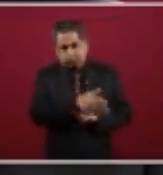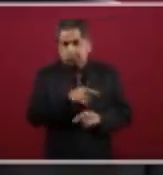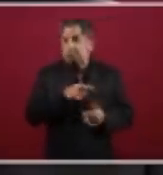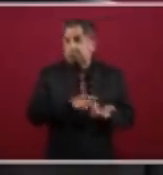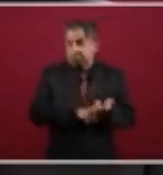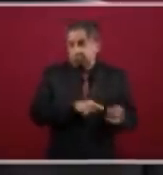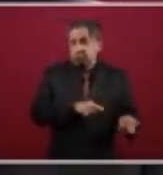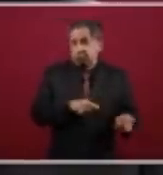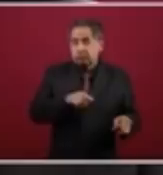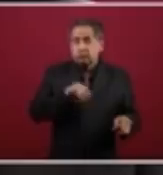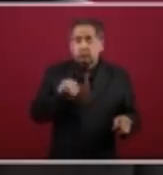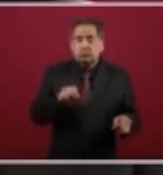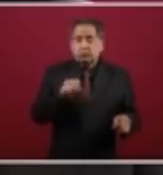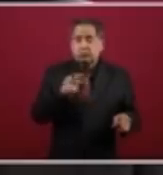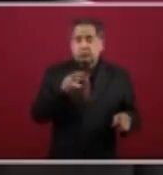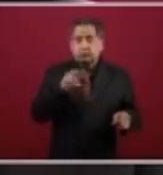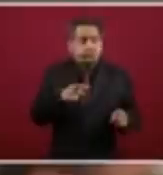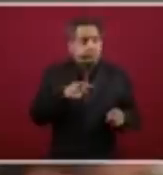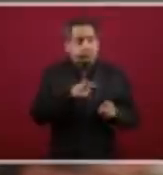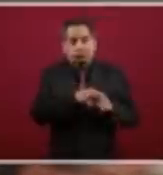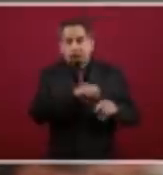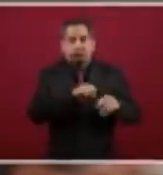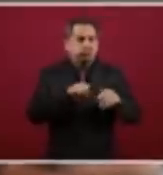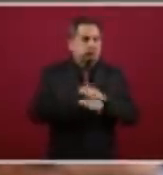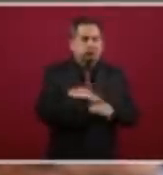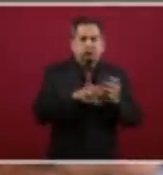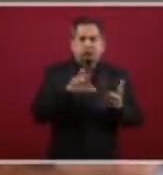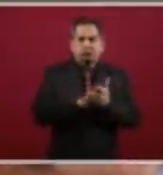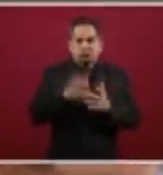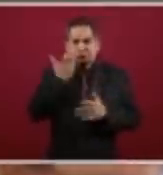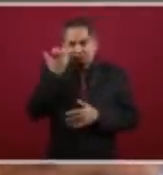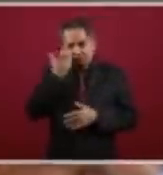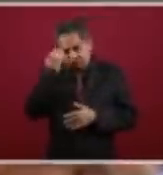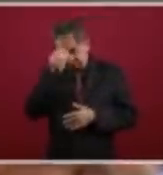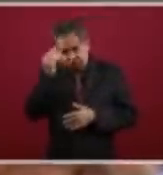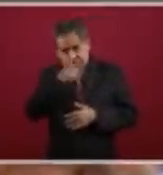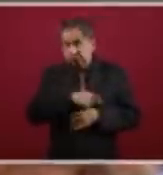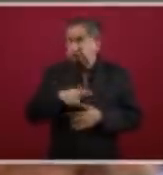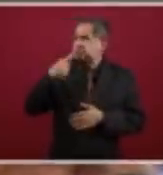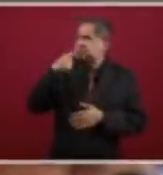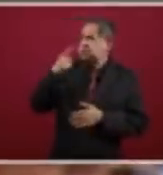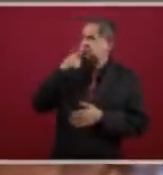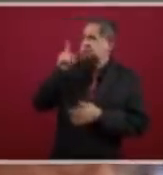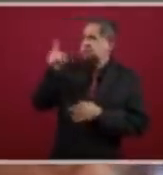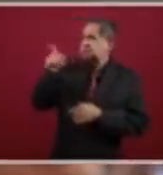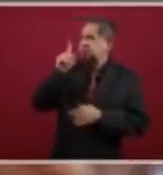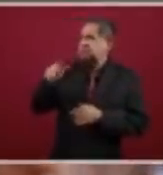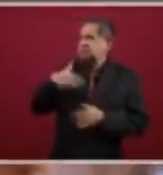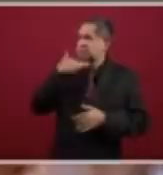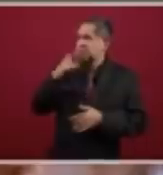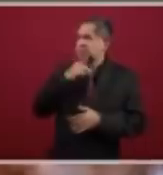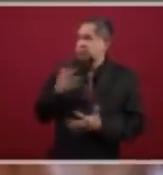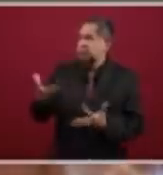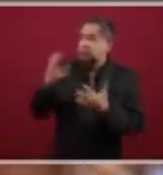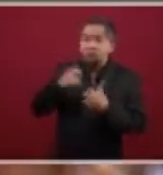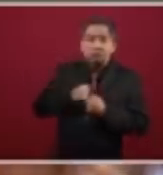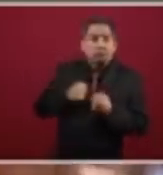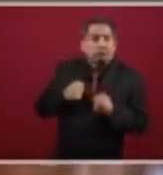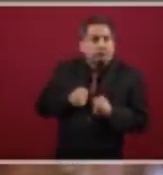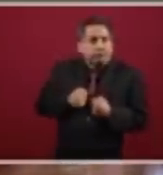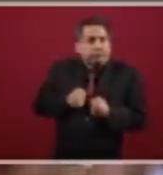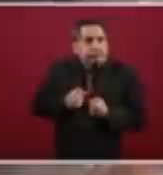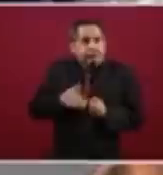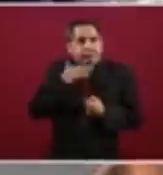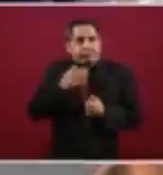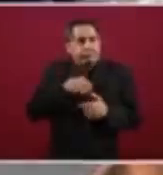Pérez Espinosa, que paga condena por delitos fabricados después de denunciar el fraude inmobiliario, y